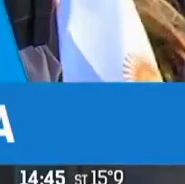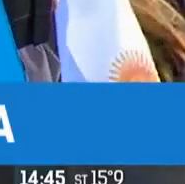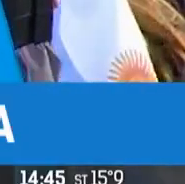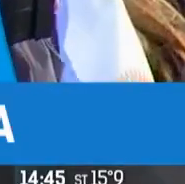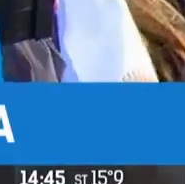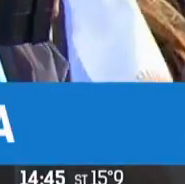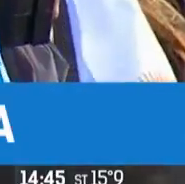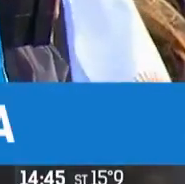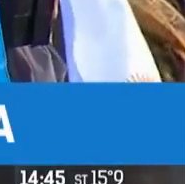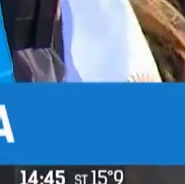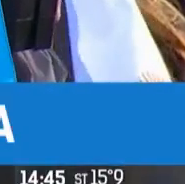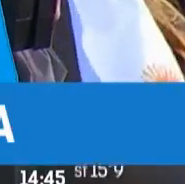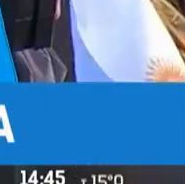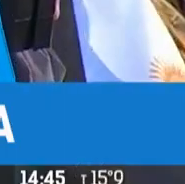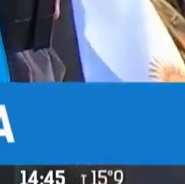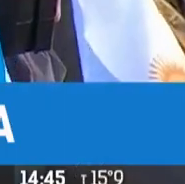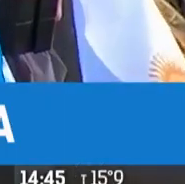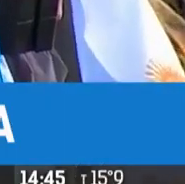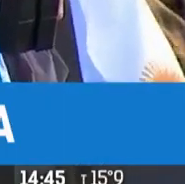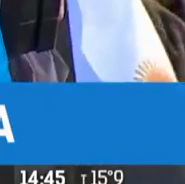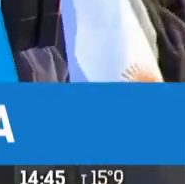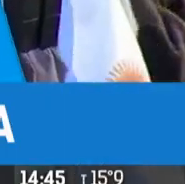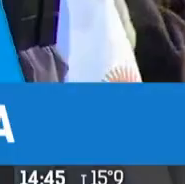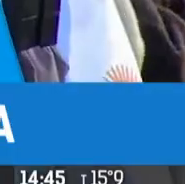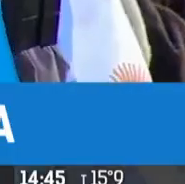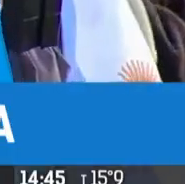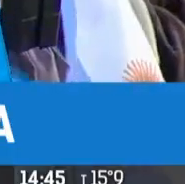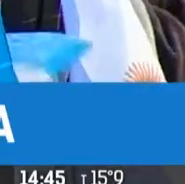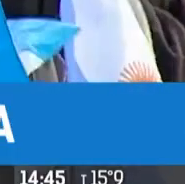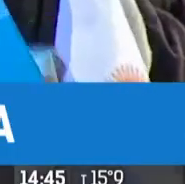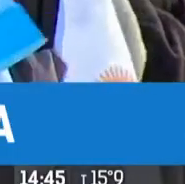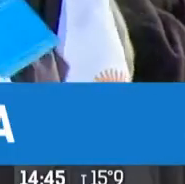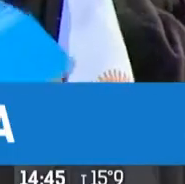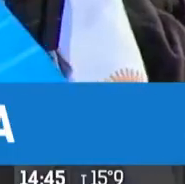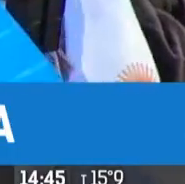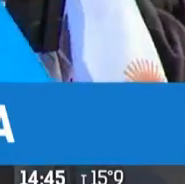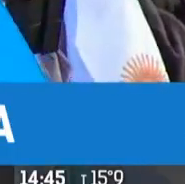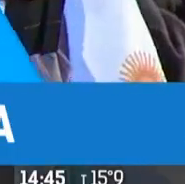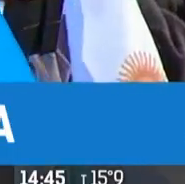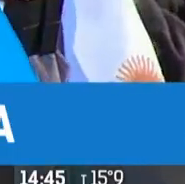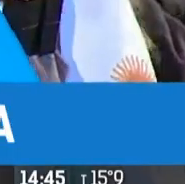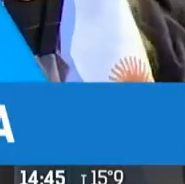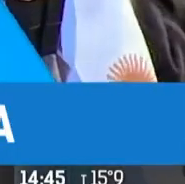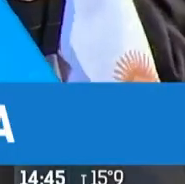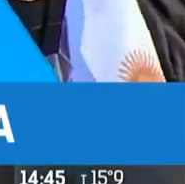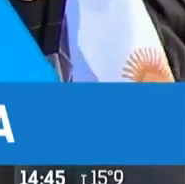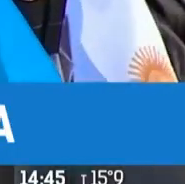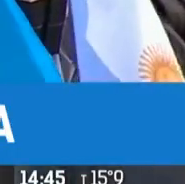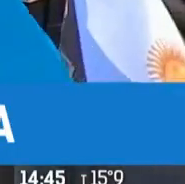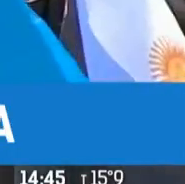y por supuesto nuestros veteranos de guerra de malvinas también el presente